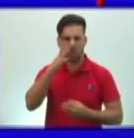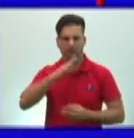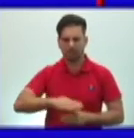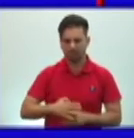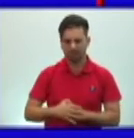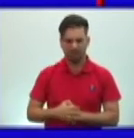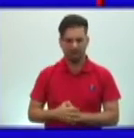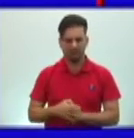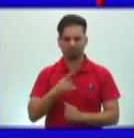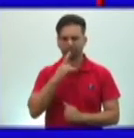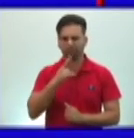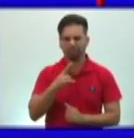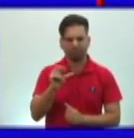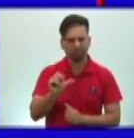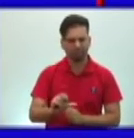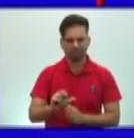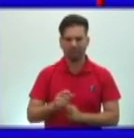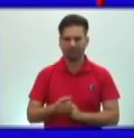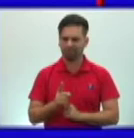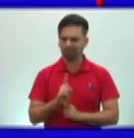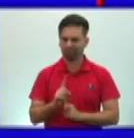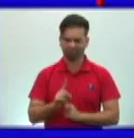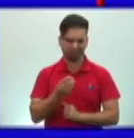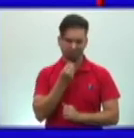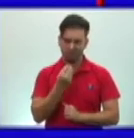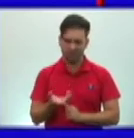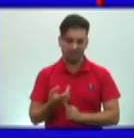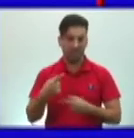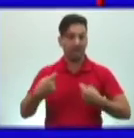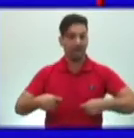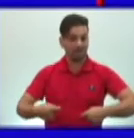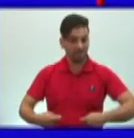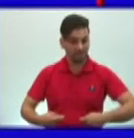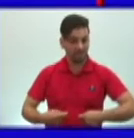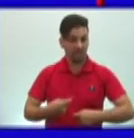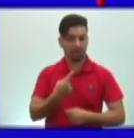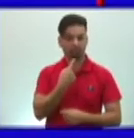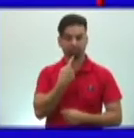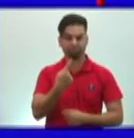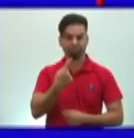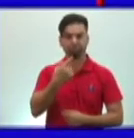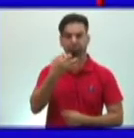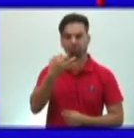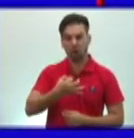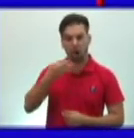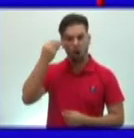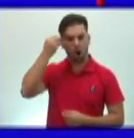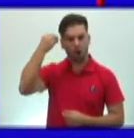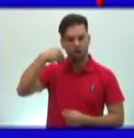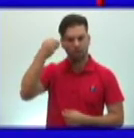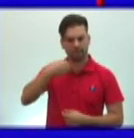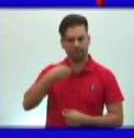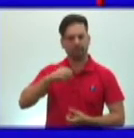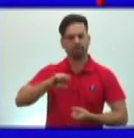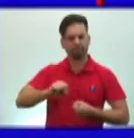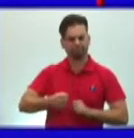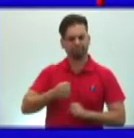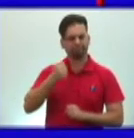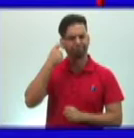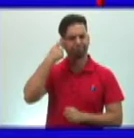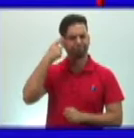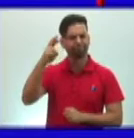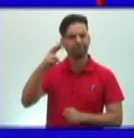correcto, porque para usted expresar un conocimiento sólido, usted tiene que dominar sus conceptos. Y por eso usted